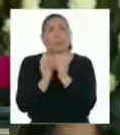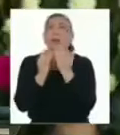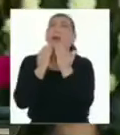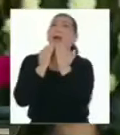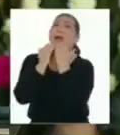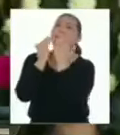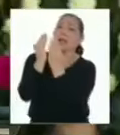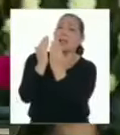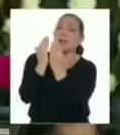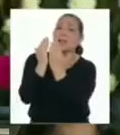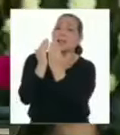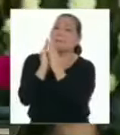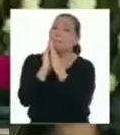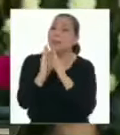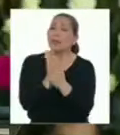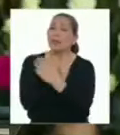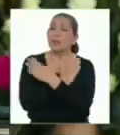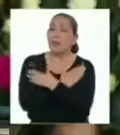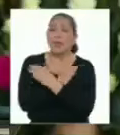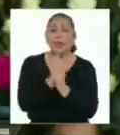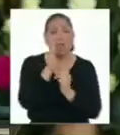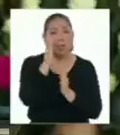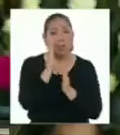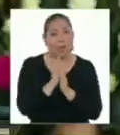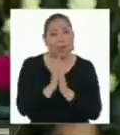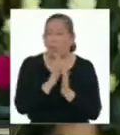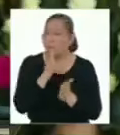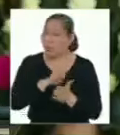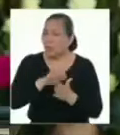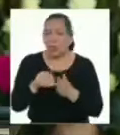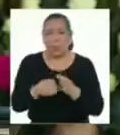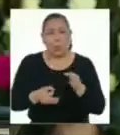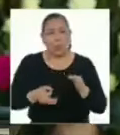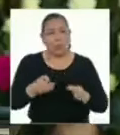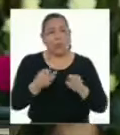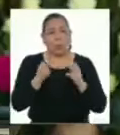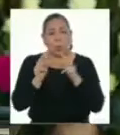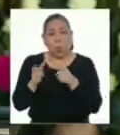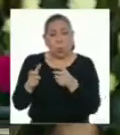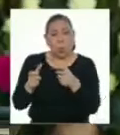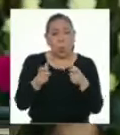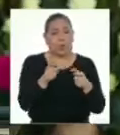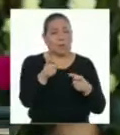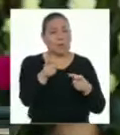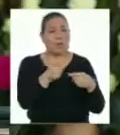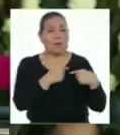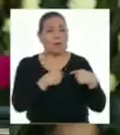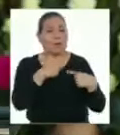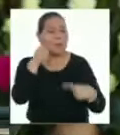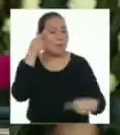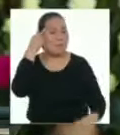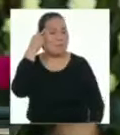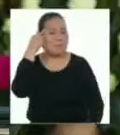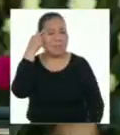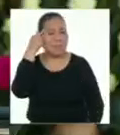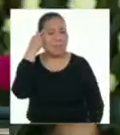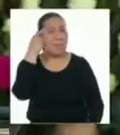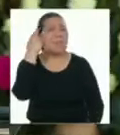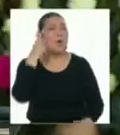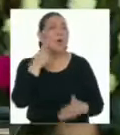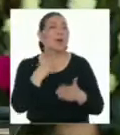gracias. Y la paz de Dios, que sobrepasa todo juicio, custodiará sus corazones y sus pensamientos